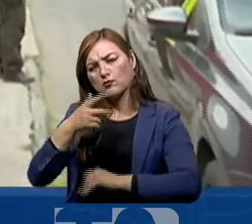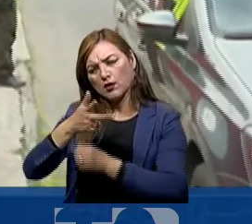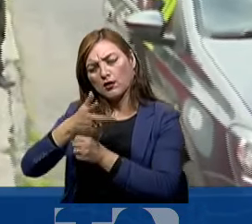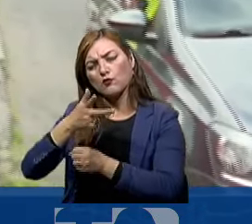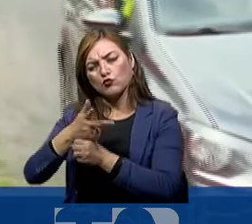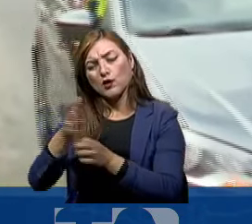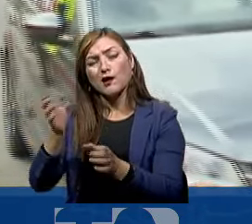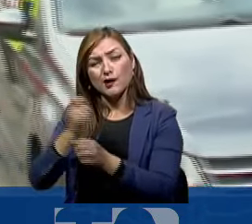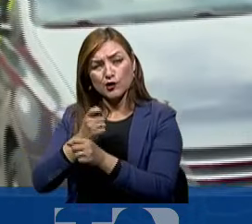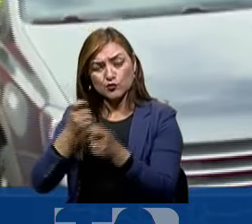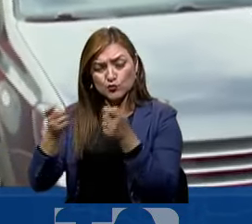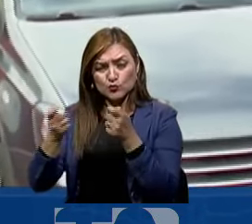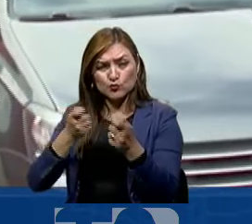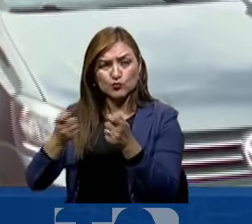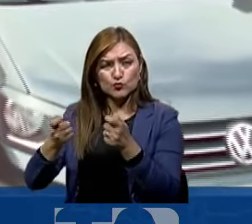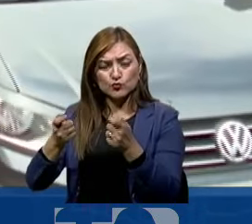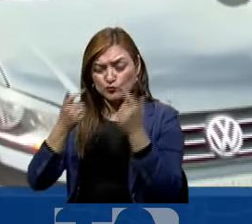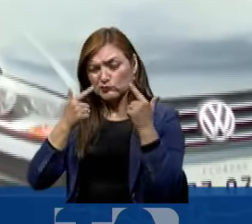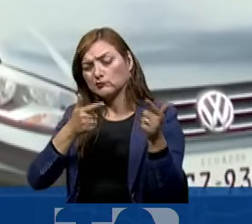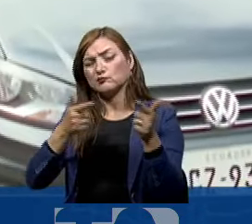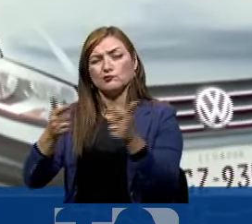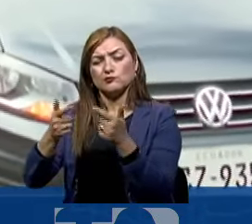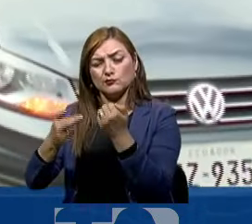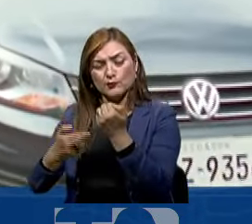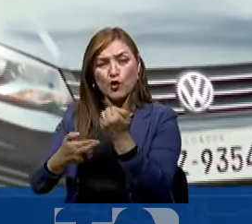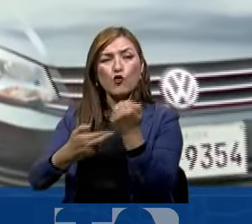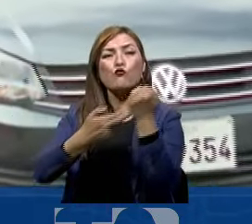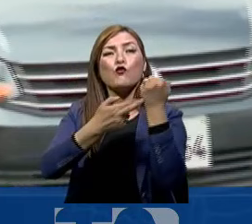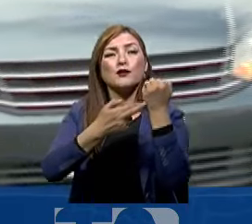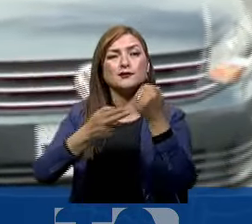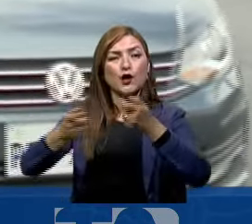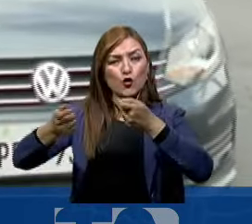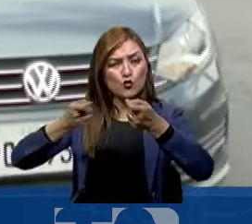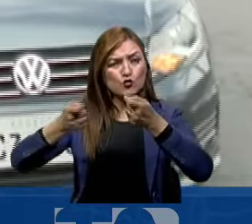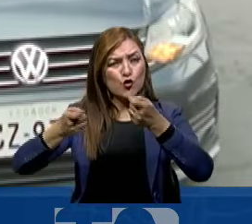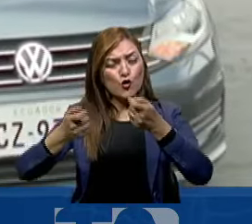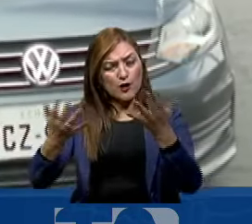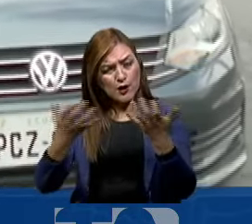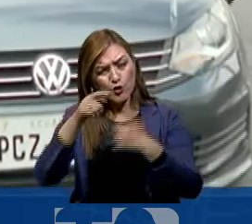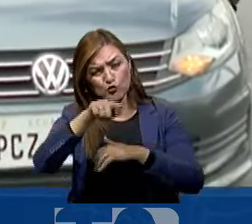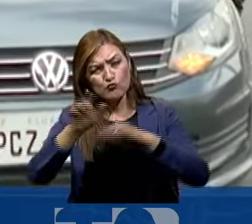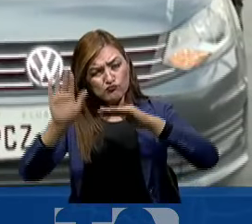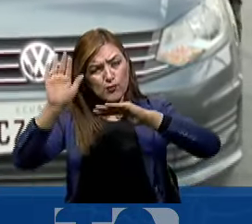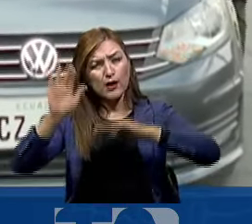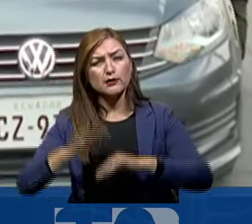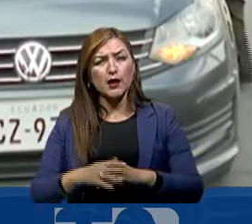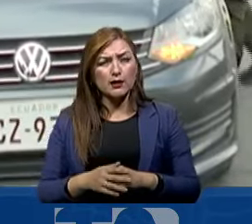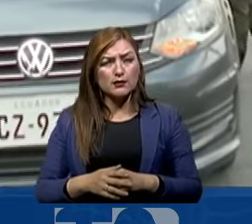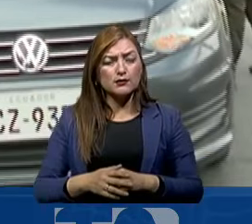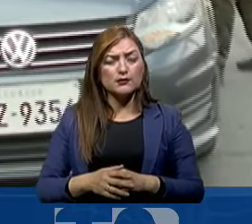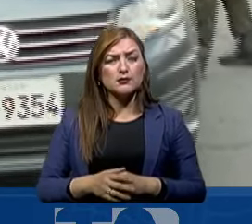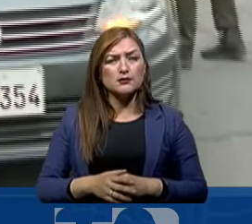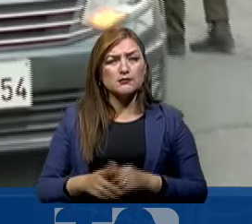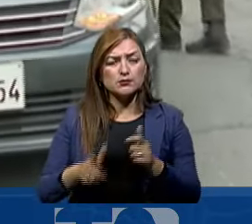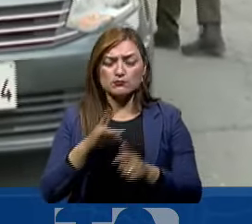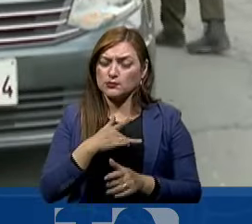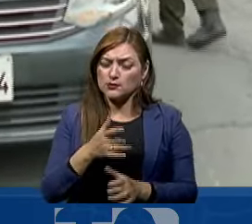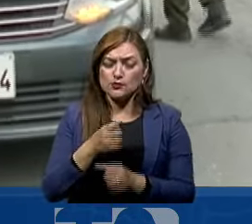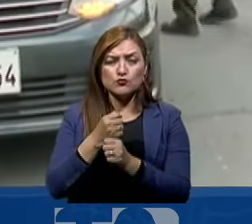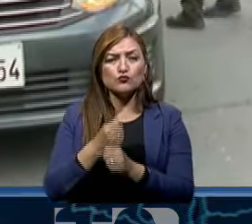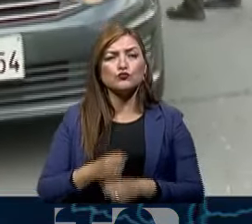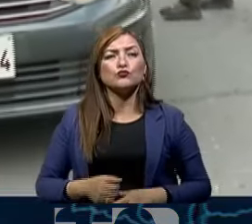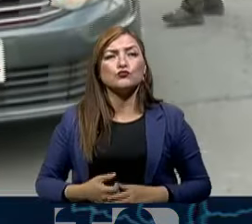ustedes realicen estos operativos, refuercen más bien los controles en esta zona para que los ciudadanos se sientan seguros,